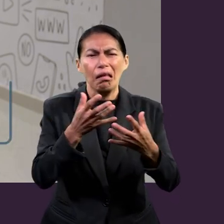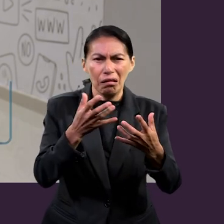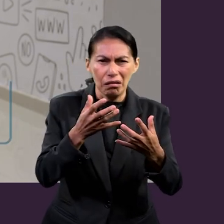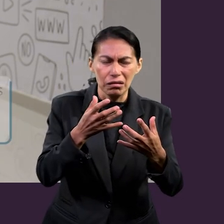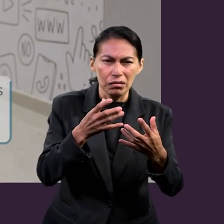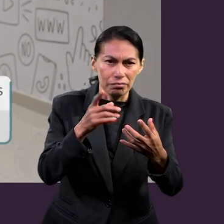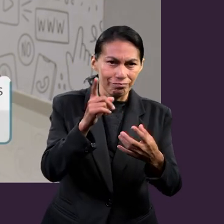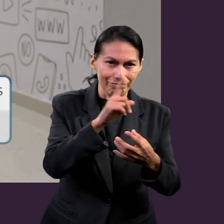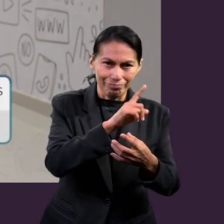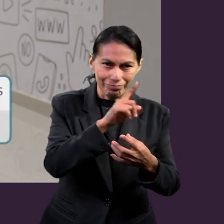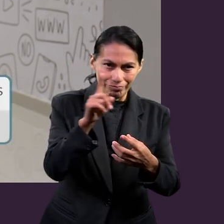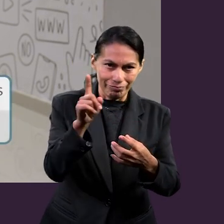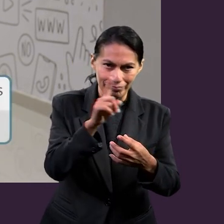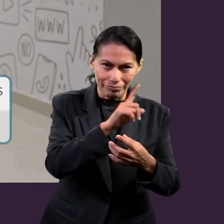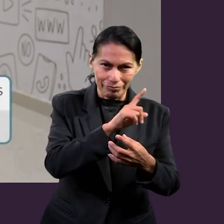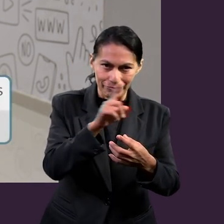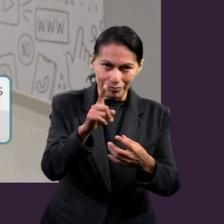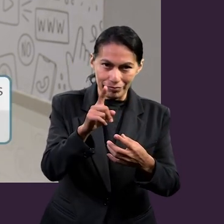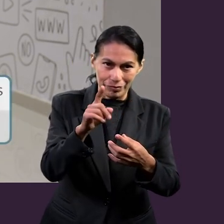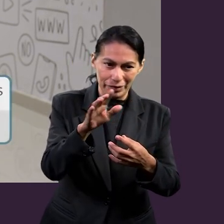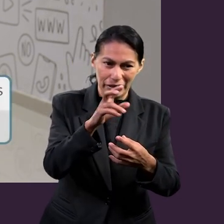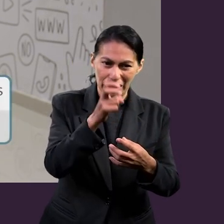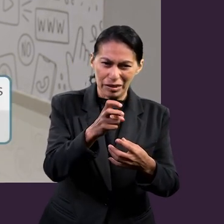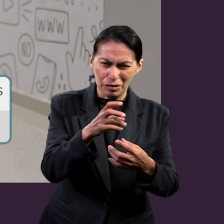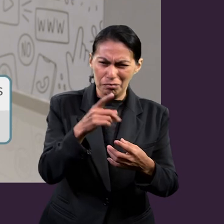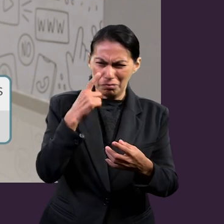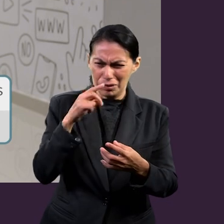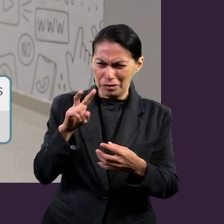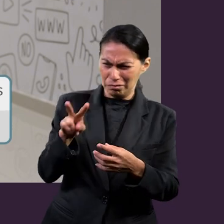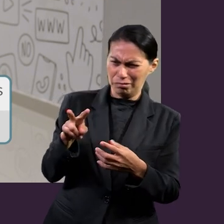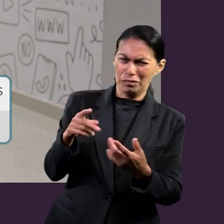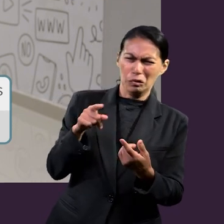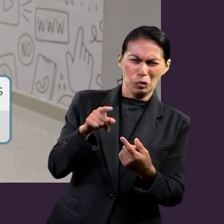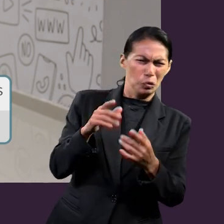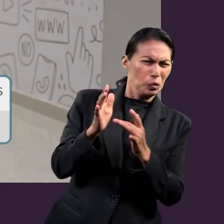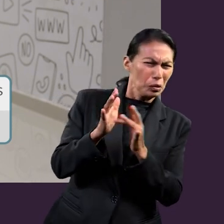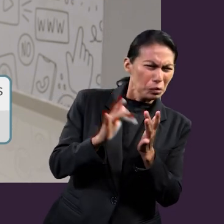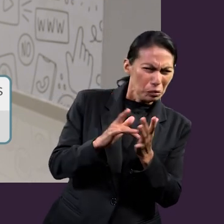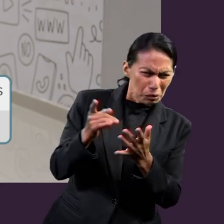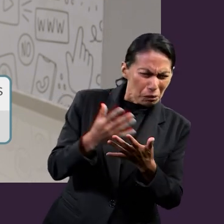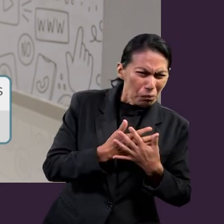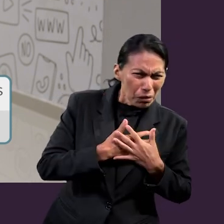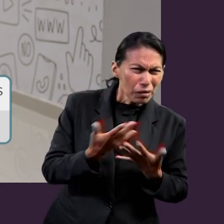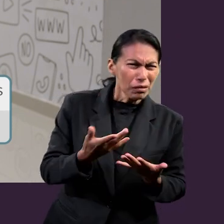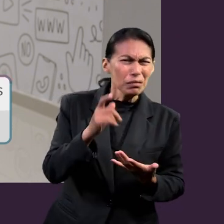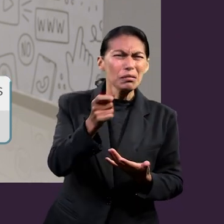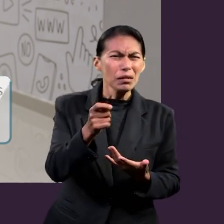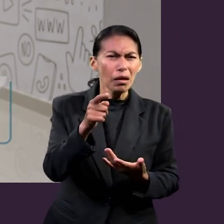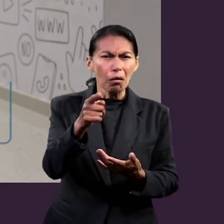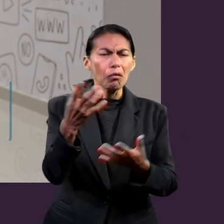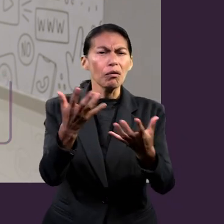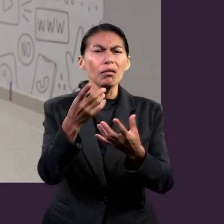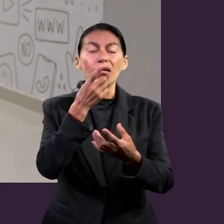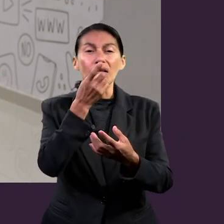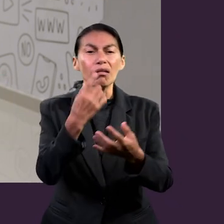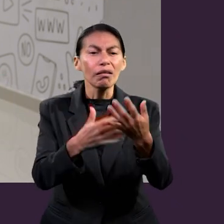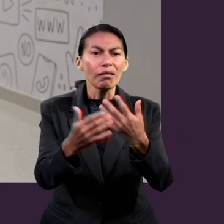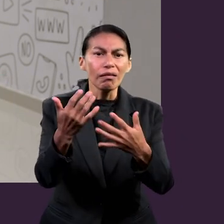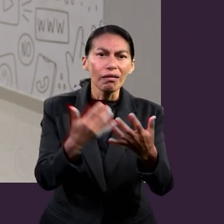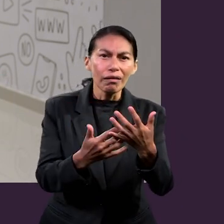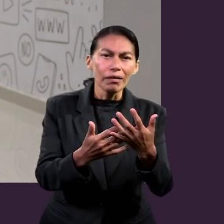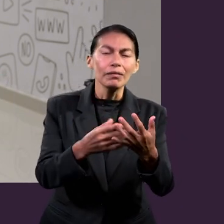en nuestro lenguaje, se juzga el evangelio que nosotros profesamos por el tipo de vocabulario